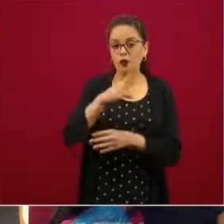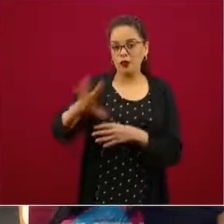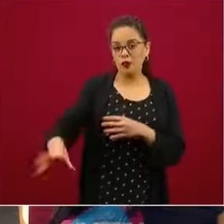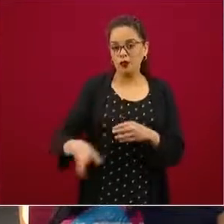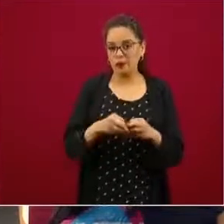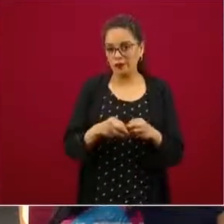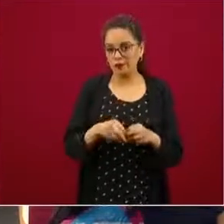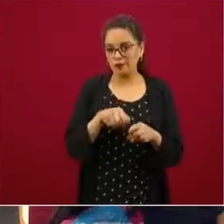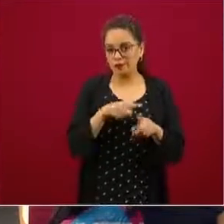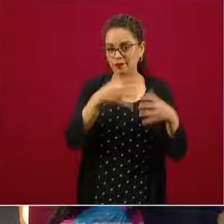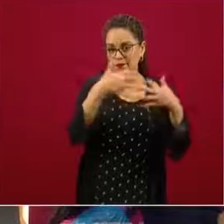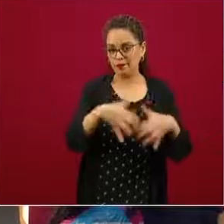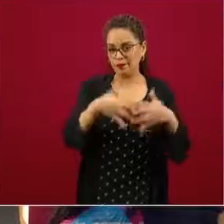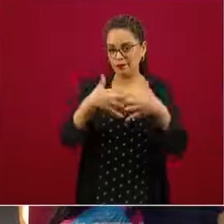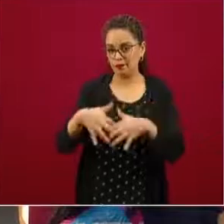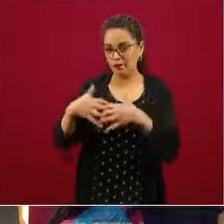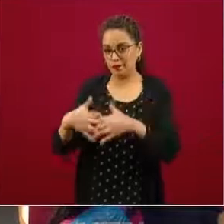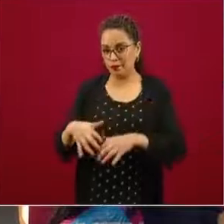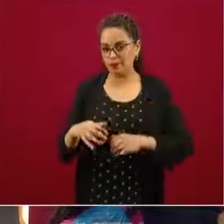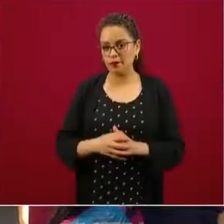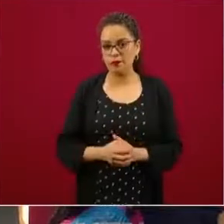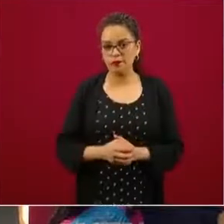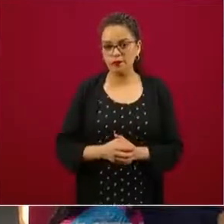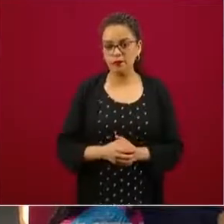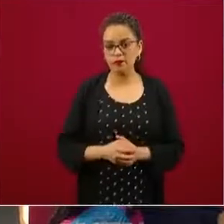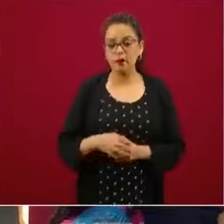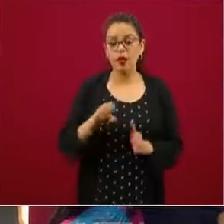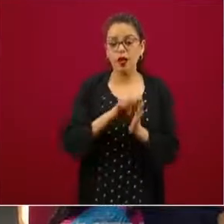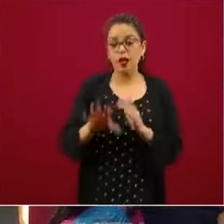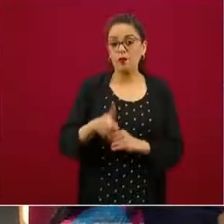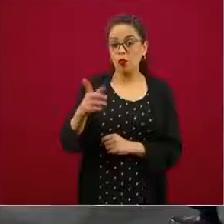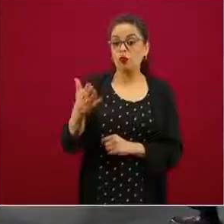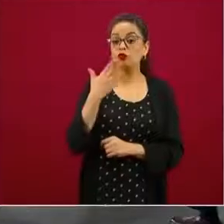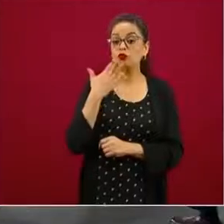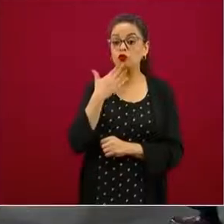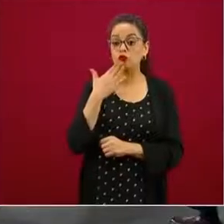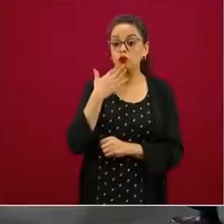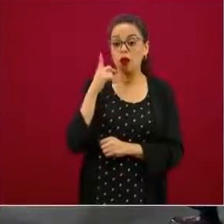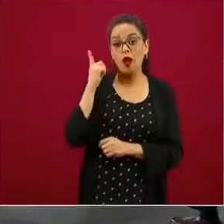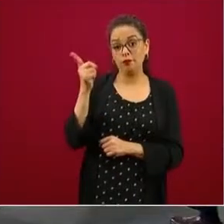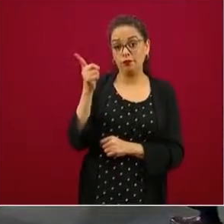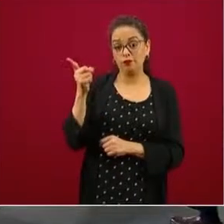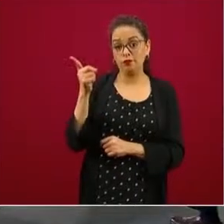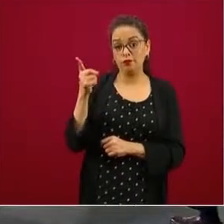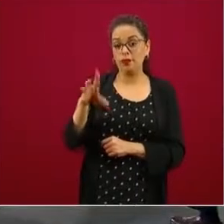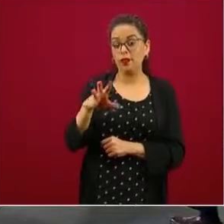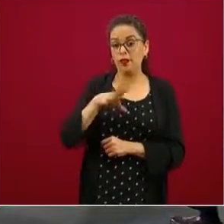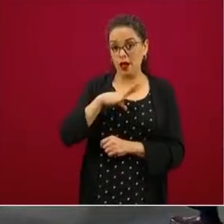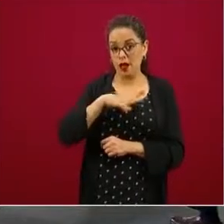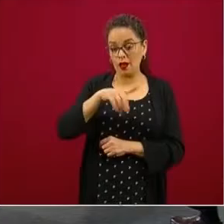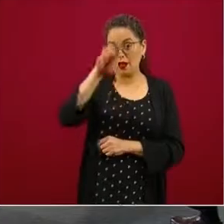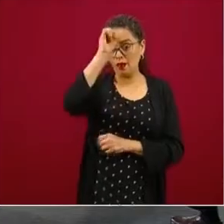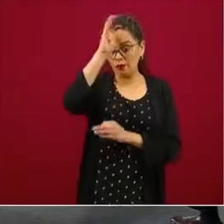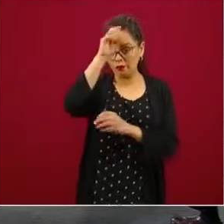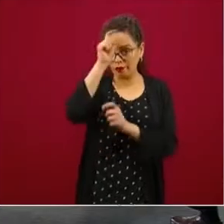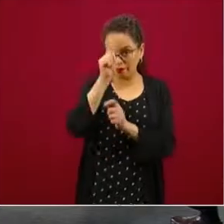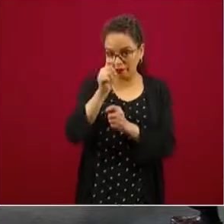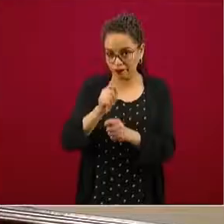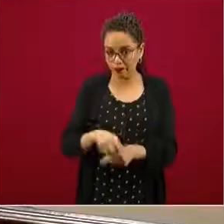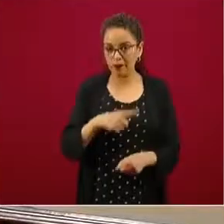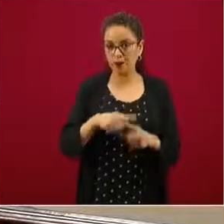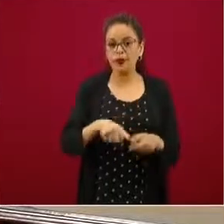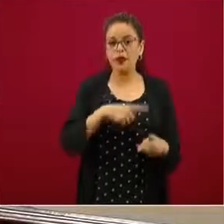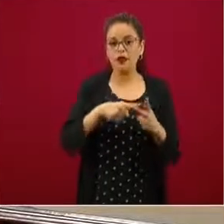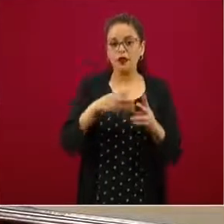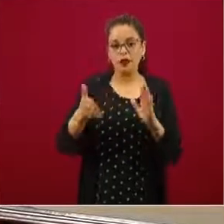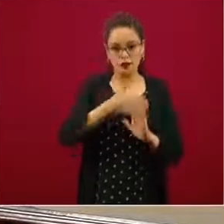en donde los 3 sectores están presentes. Sonora, por cierto, es uno de ellos. Hay minería, hay construcción, hay